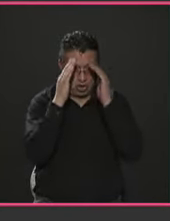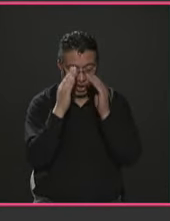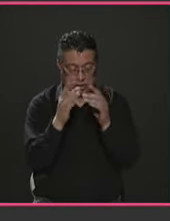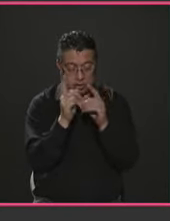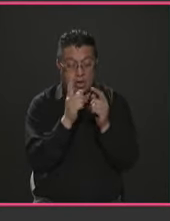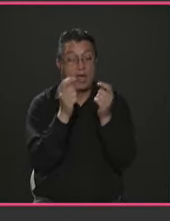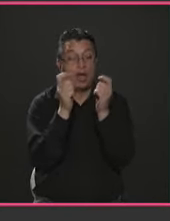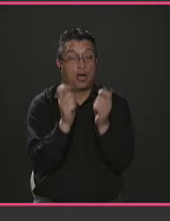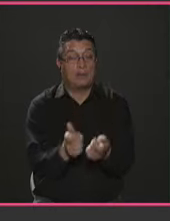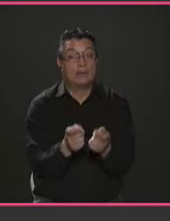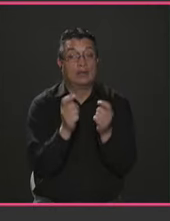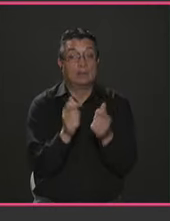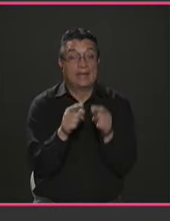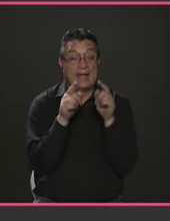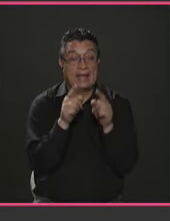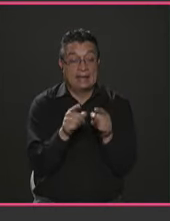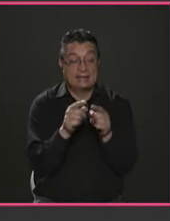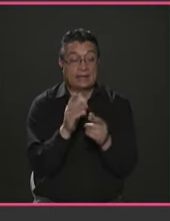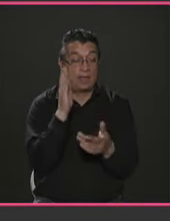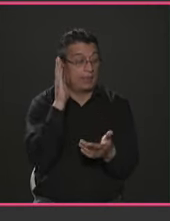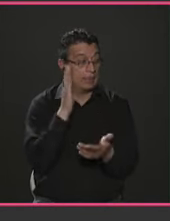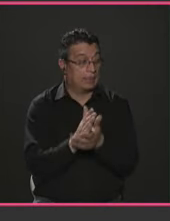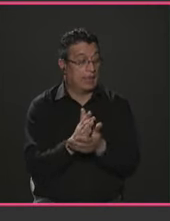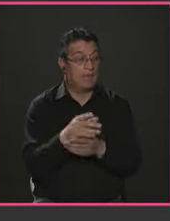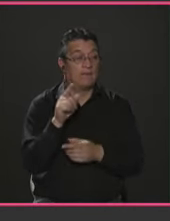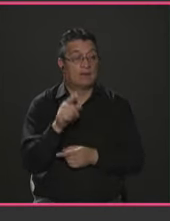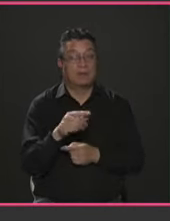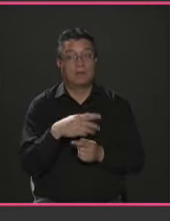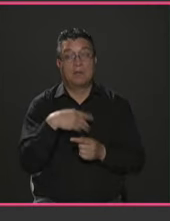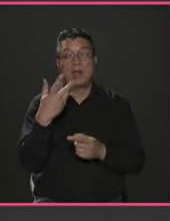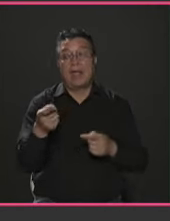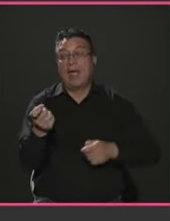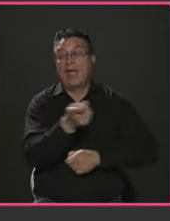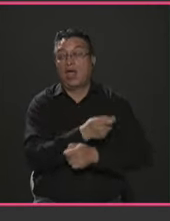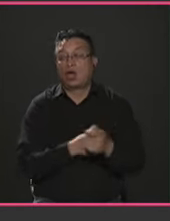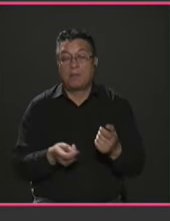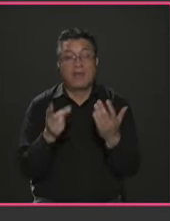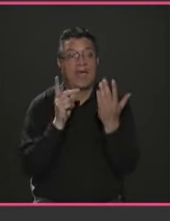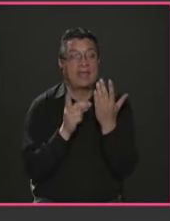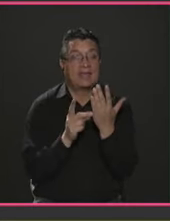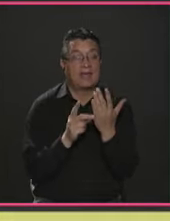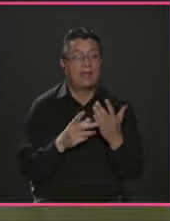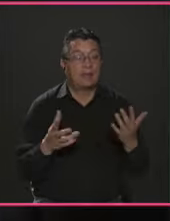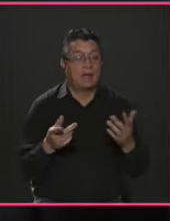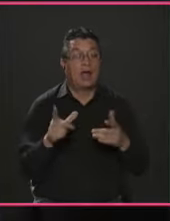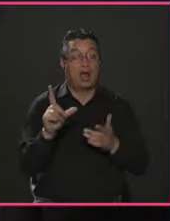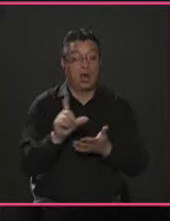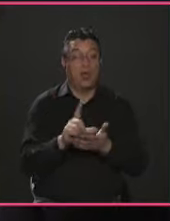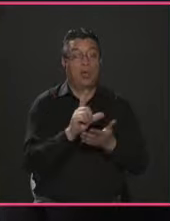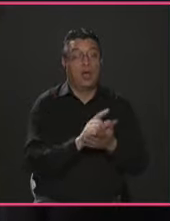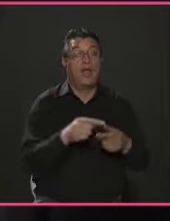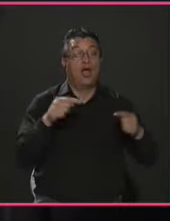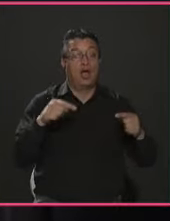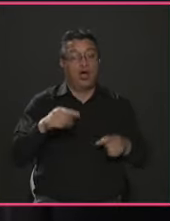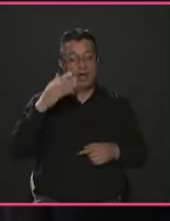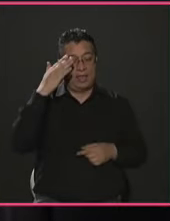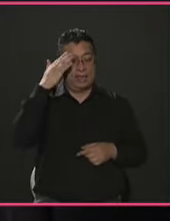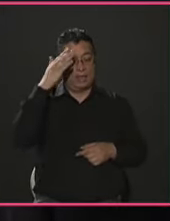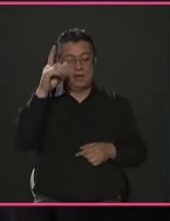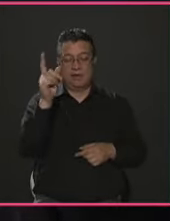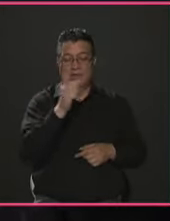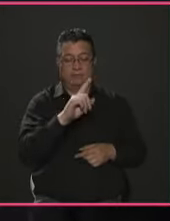llegar competencias de este tipo sí competencias para la economía digital a lugares donde hoy día no están